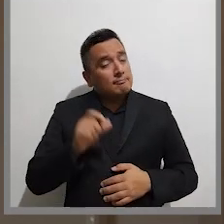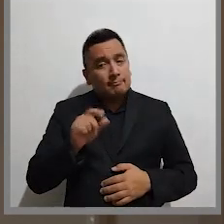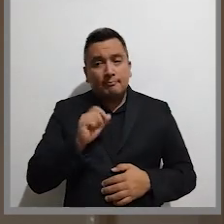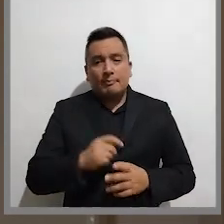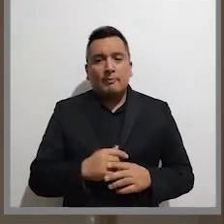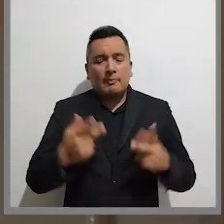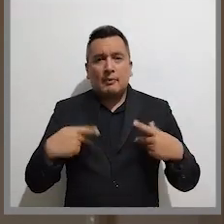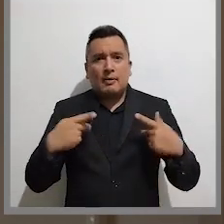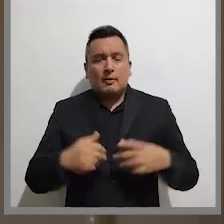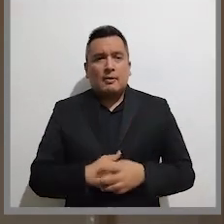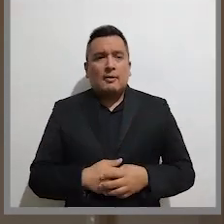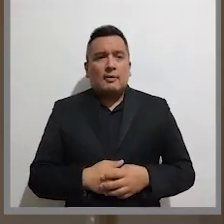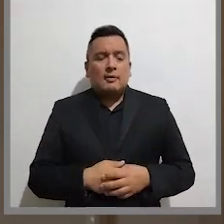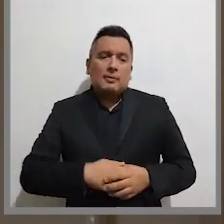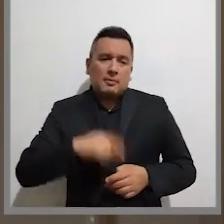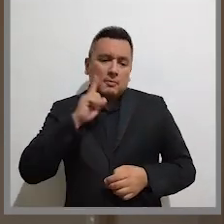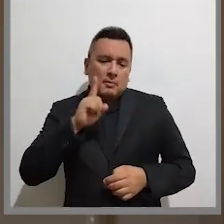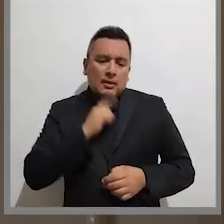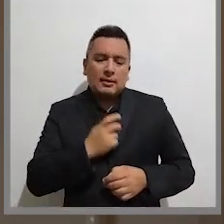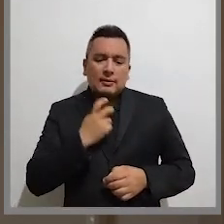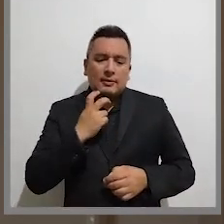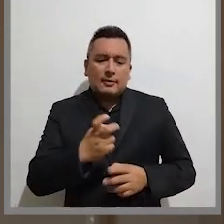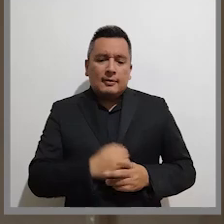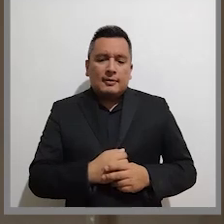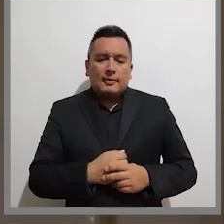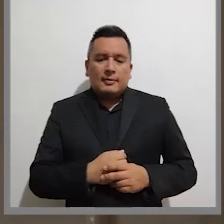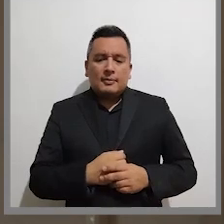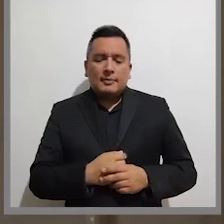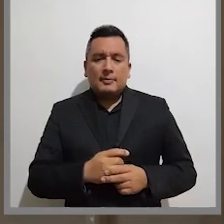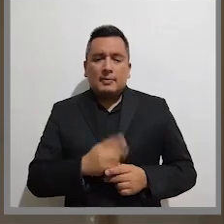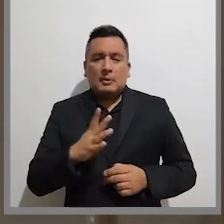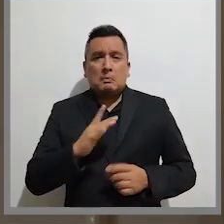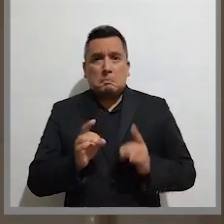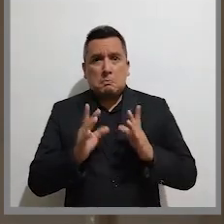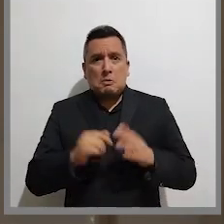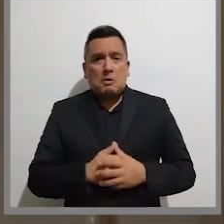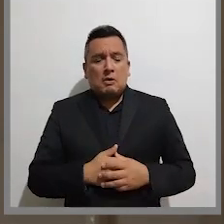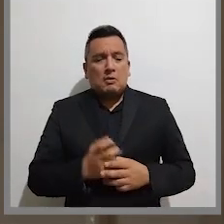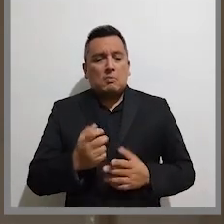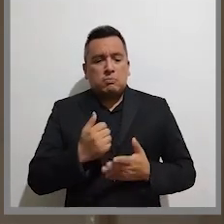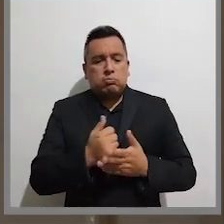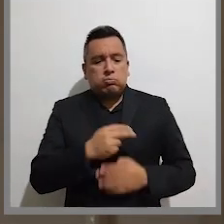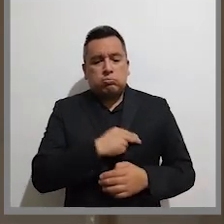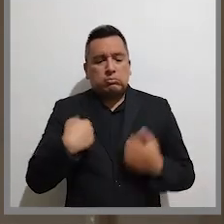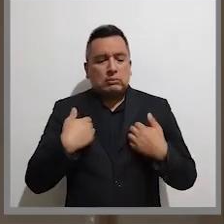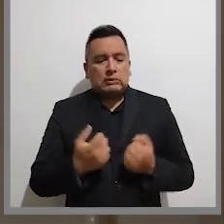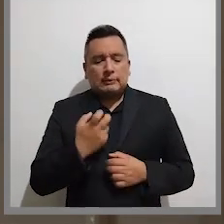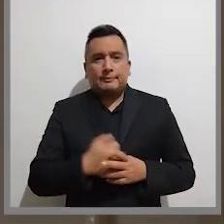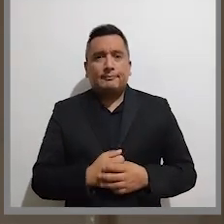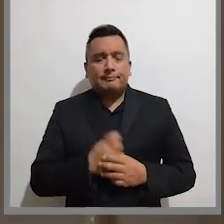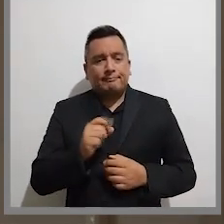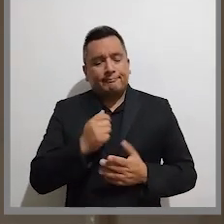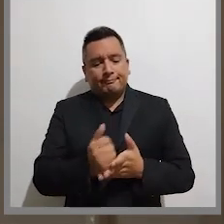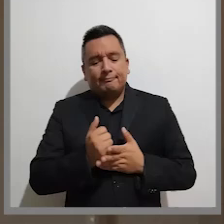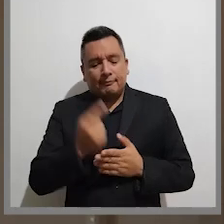mismas personas, mujeres sobre todo, que están siendo víctimas de este tipo de violencia, nos ayuda a ser conscientes de ello, ¿no? Y